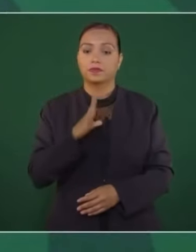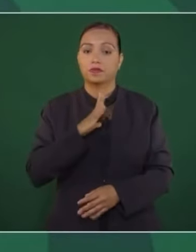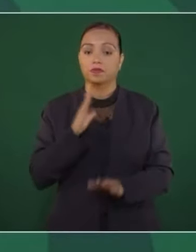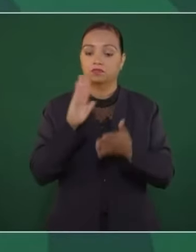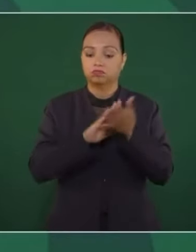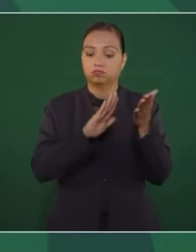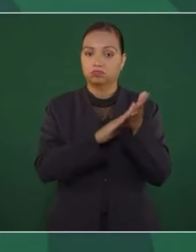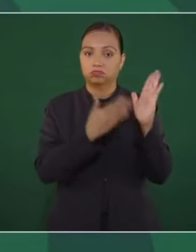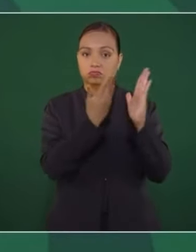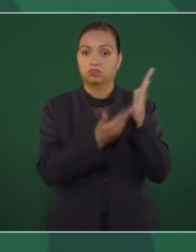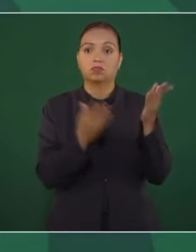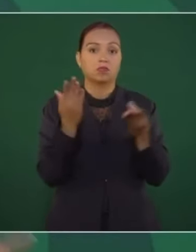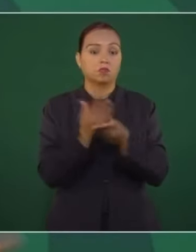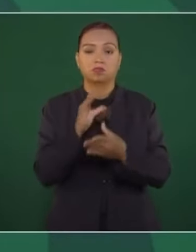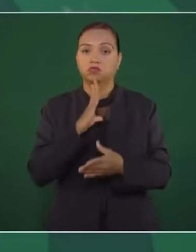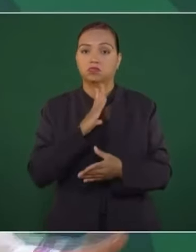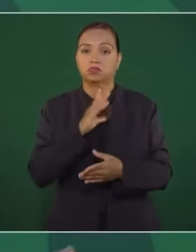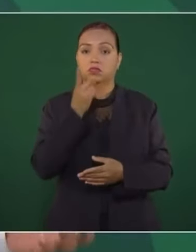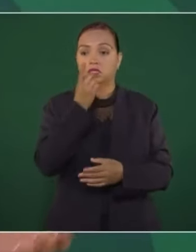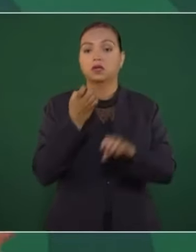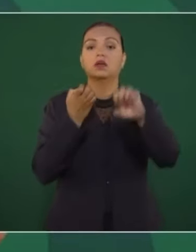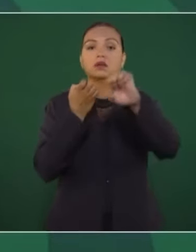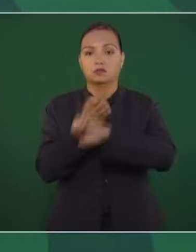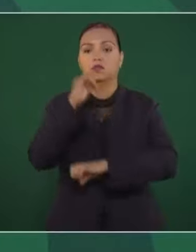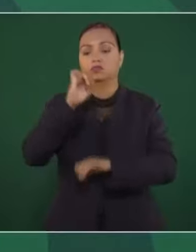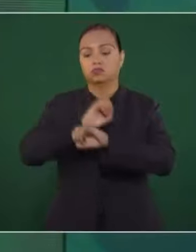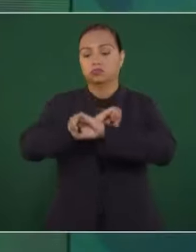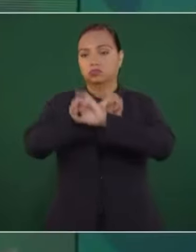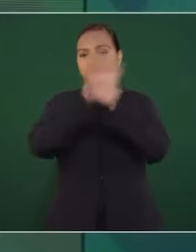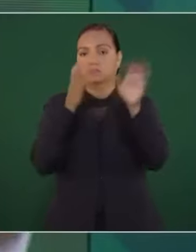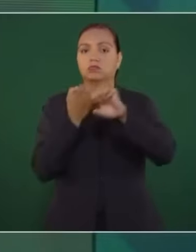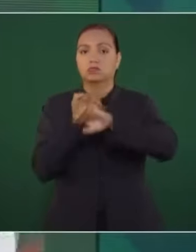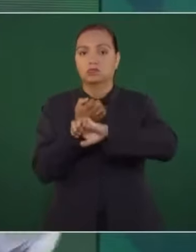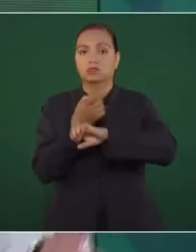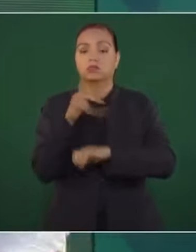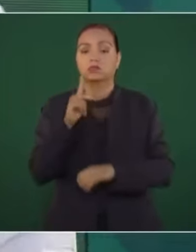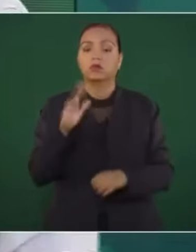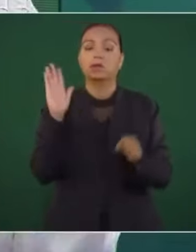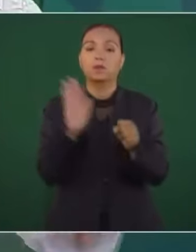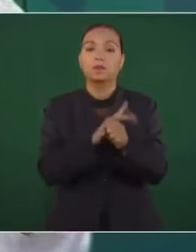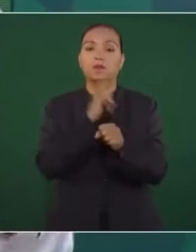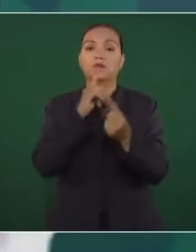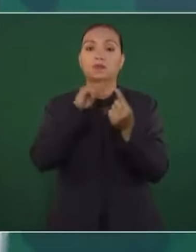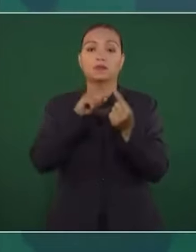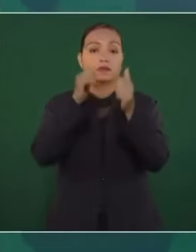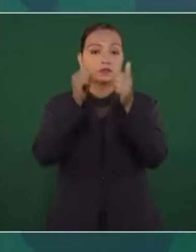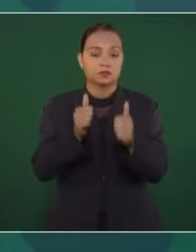pruebas y elementos. Y de que fue el Estado, claro que fue el Estado, pero fue el Estado porque los que